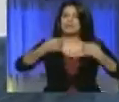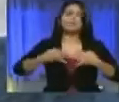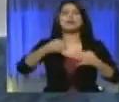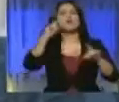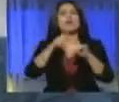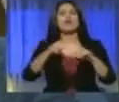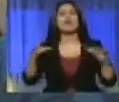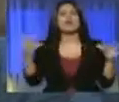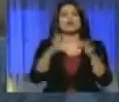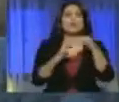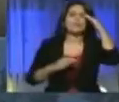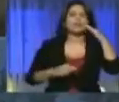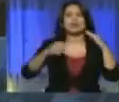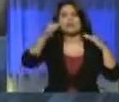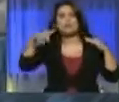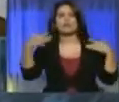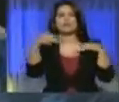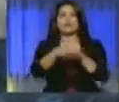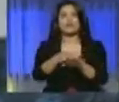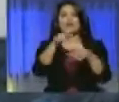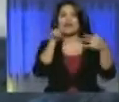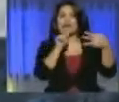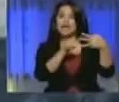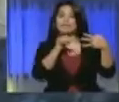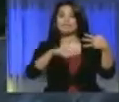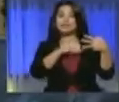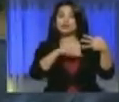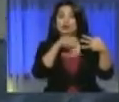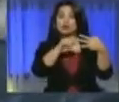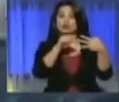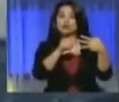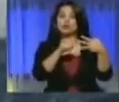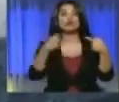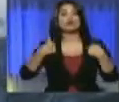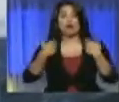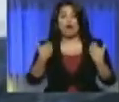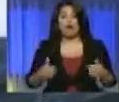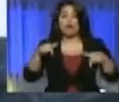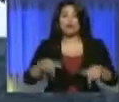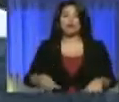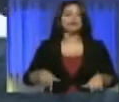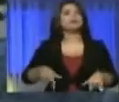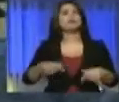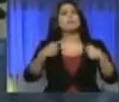Cívico-Militar de la gran misión, abastecimiento soberano. Y desde aquí le envío una y mil